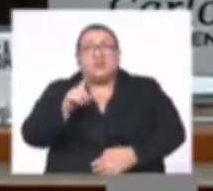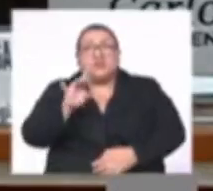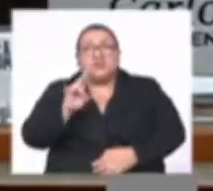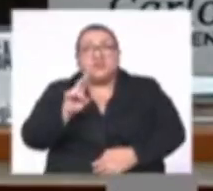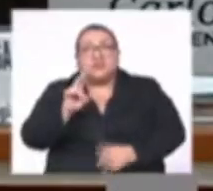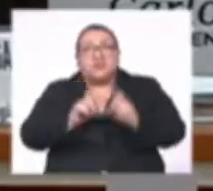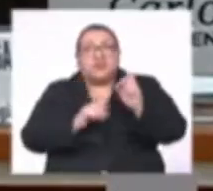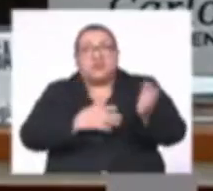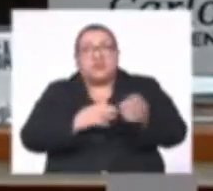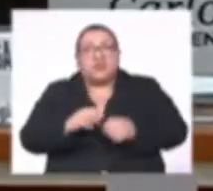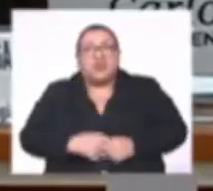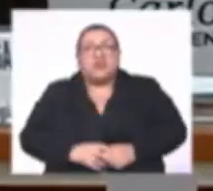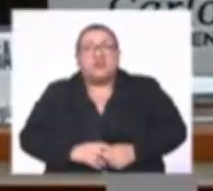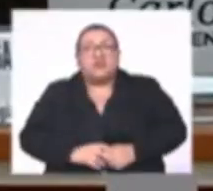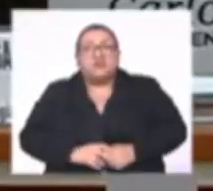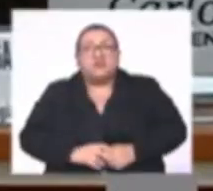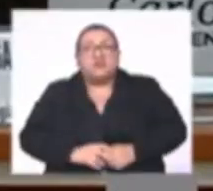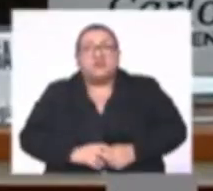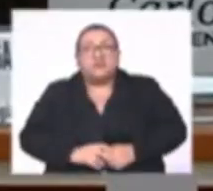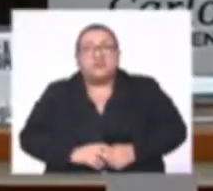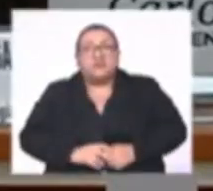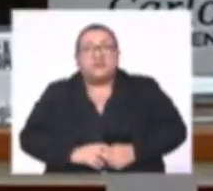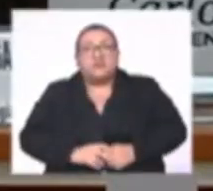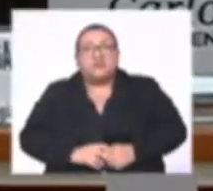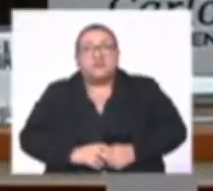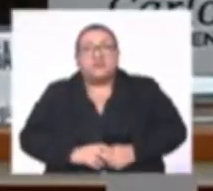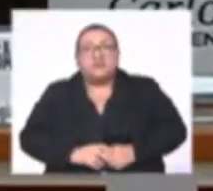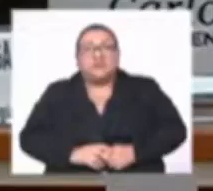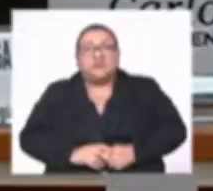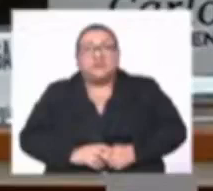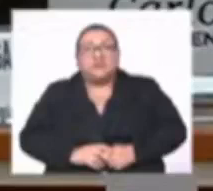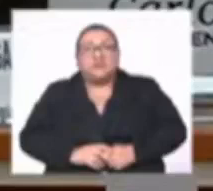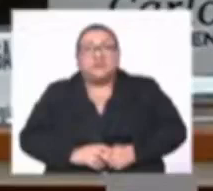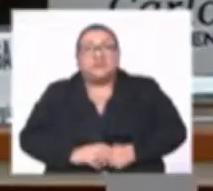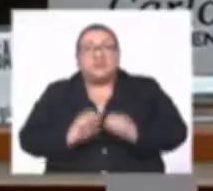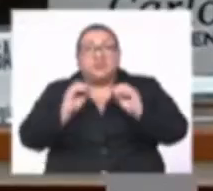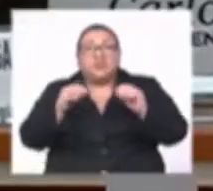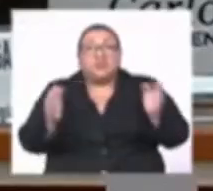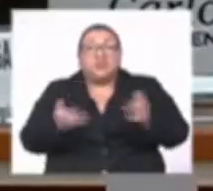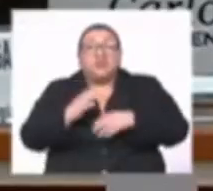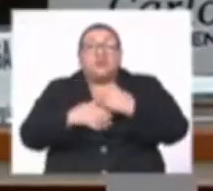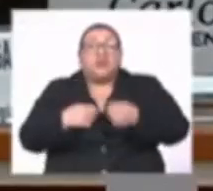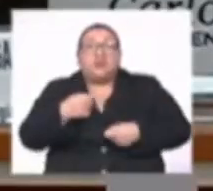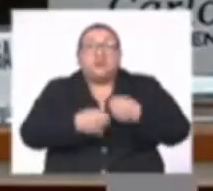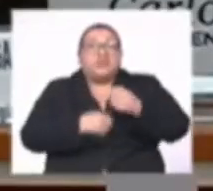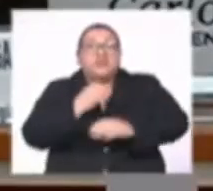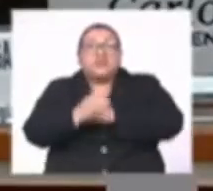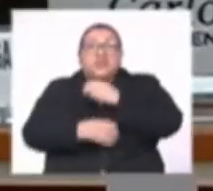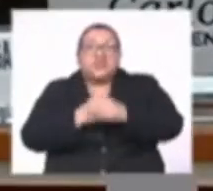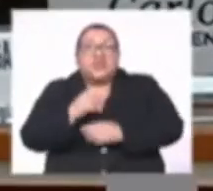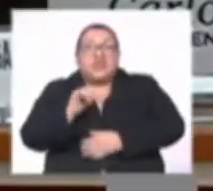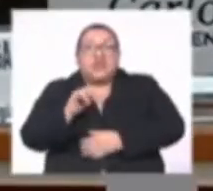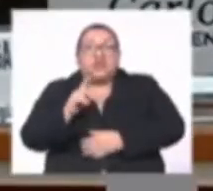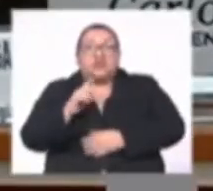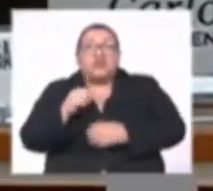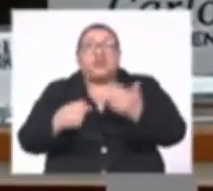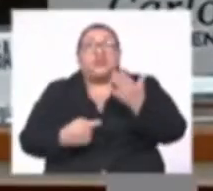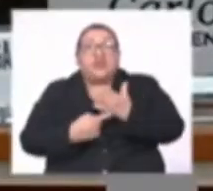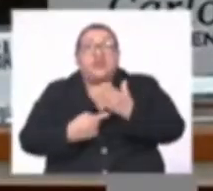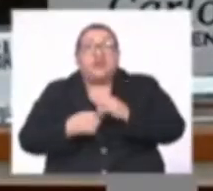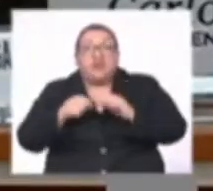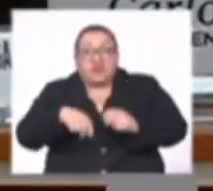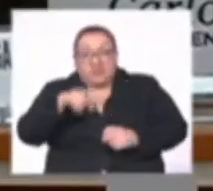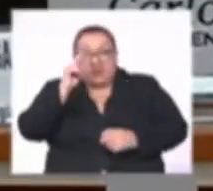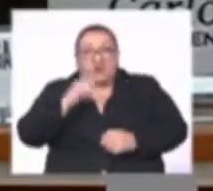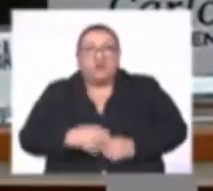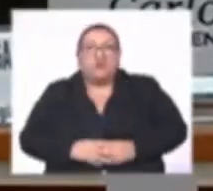el tema a tratar es que se observó la necesidad de aplicar estrategias que fomentan la inversión en la ciencia, innovación y el desarrollo tecnológico del